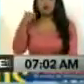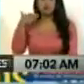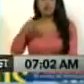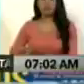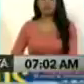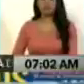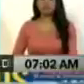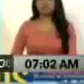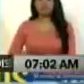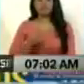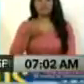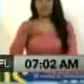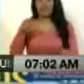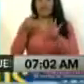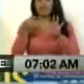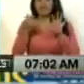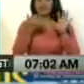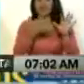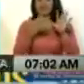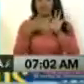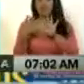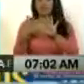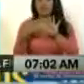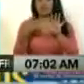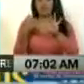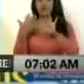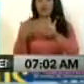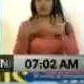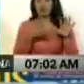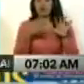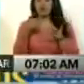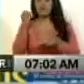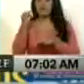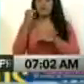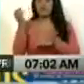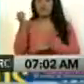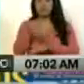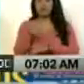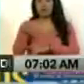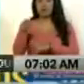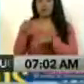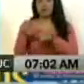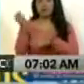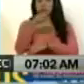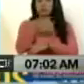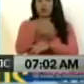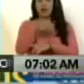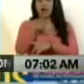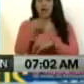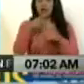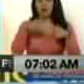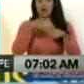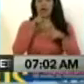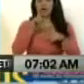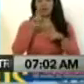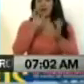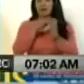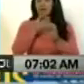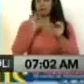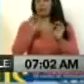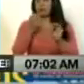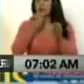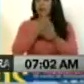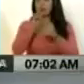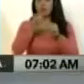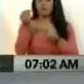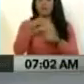a eso. 10-9 está ahí la pizarra final del juego en Valencia. Así que continúa nuestra pelota